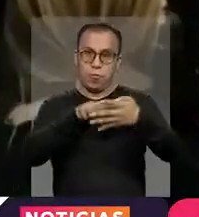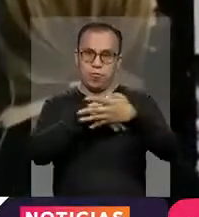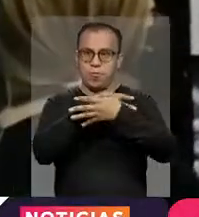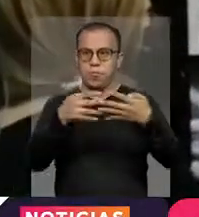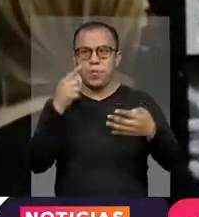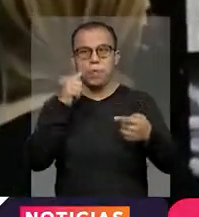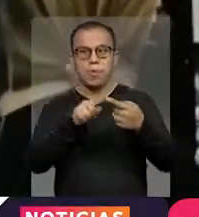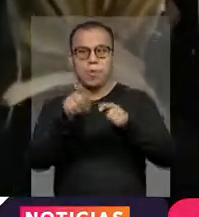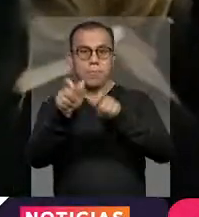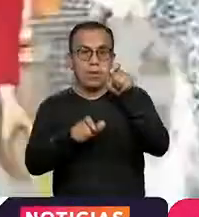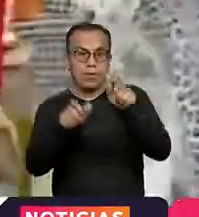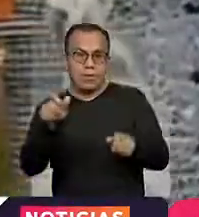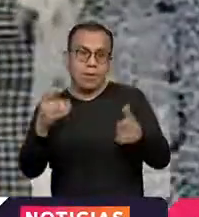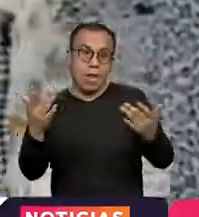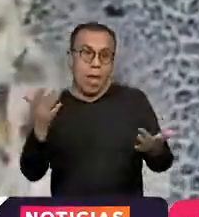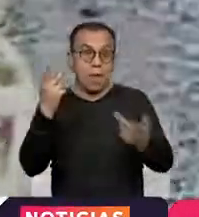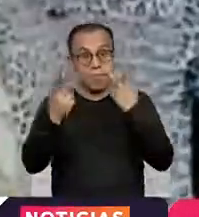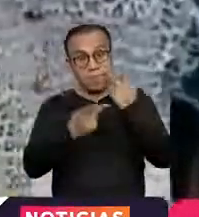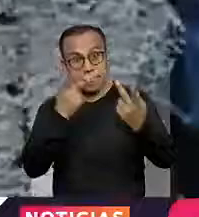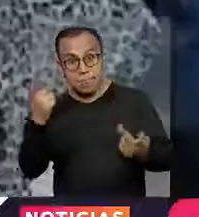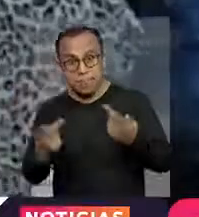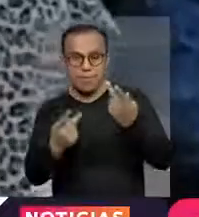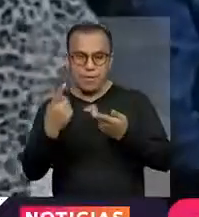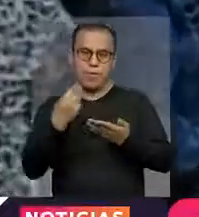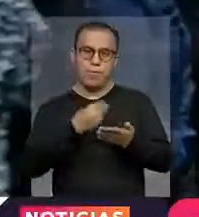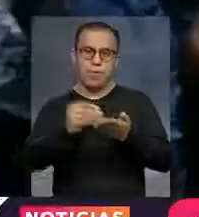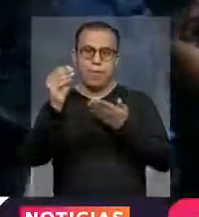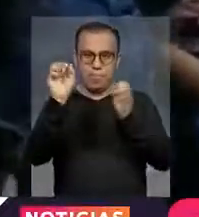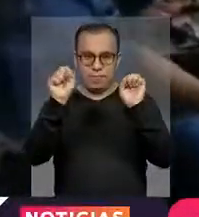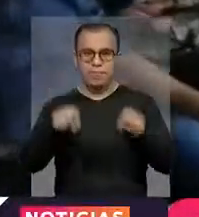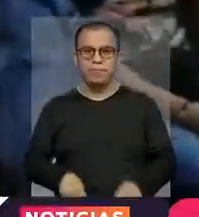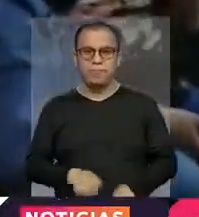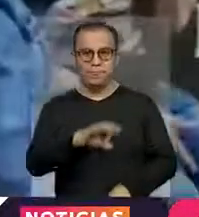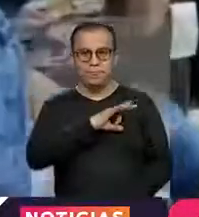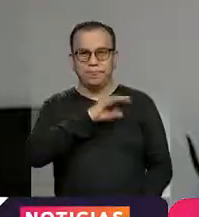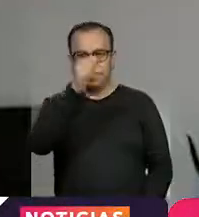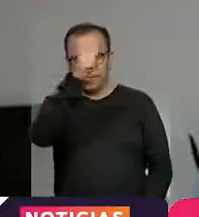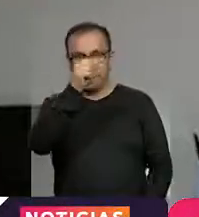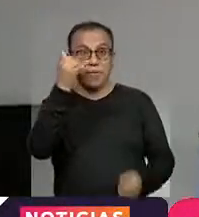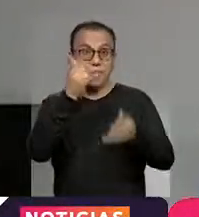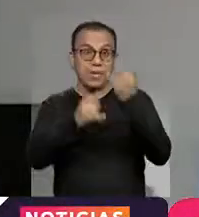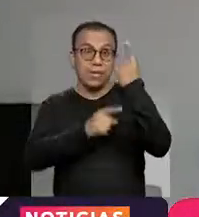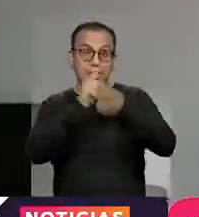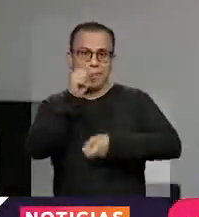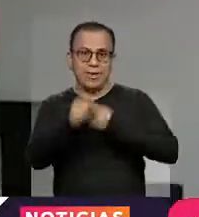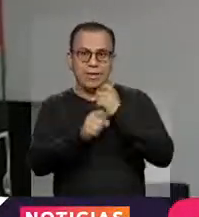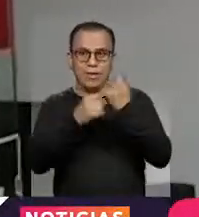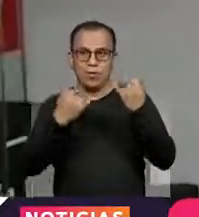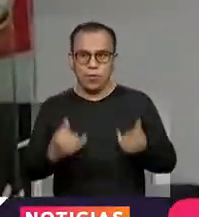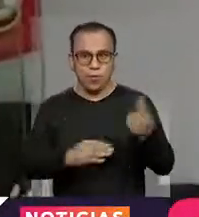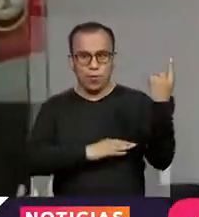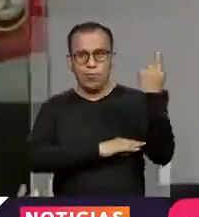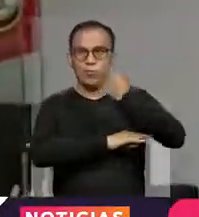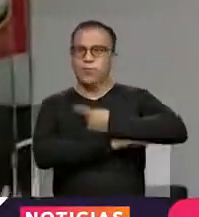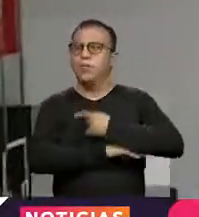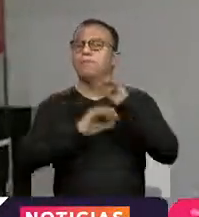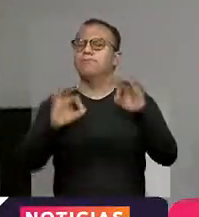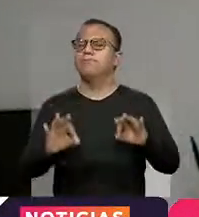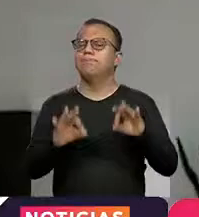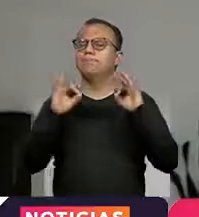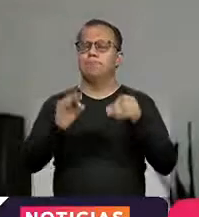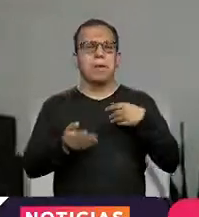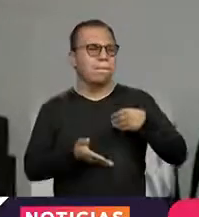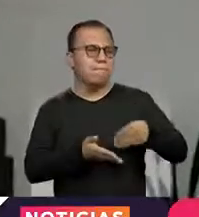para que ningún transeúnte o visitante se quede sin su compra de fin de año. Hoy va a ser un día espectacular de